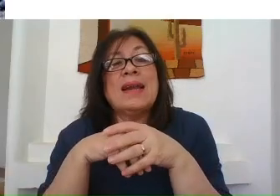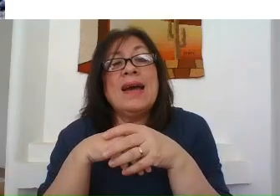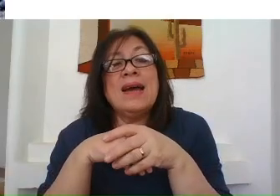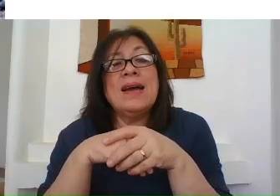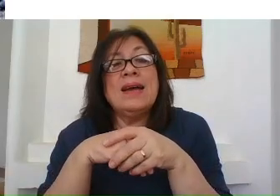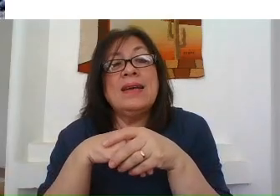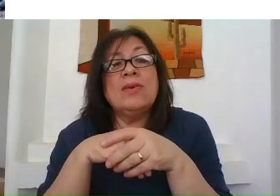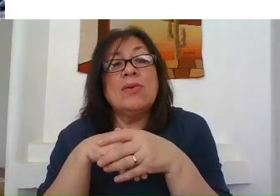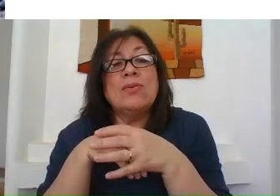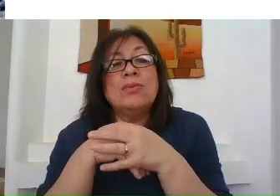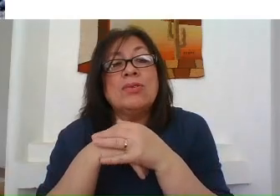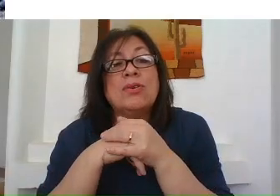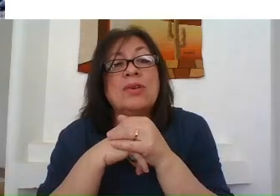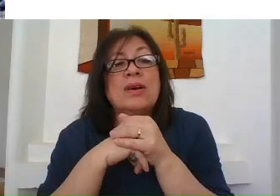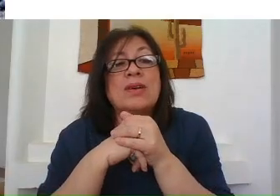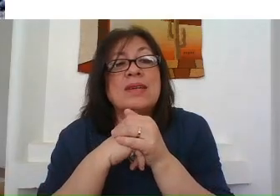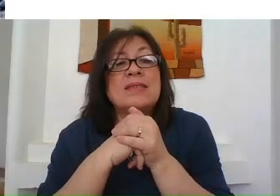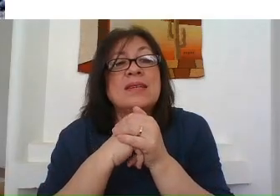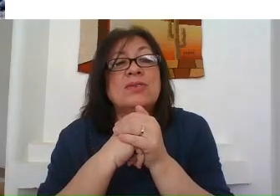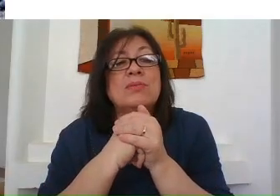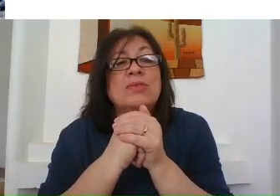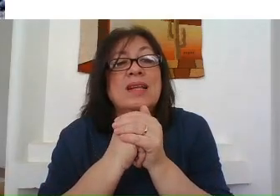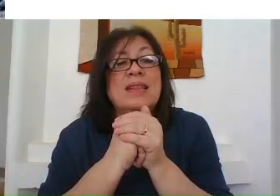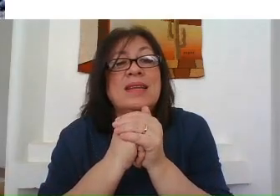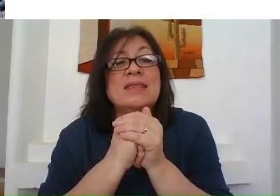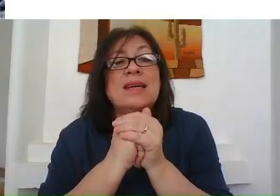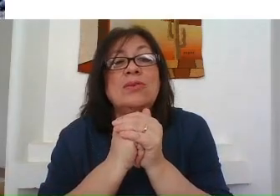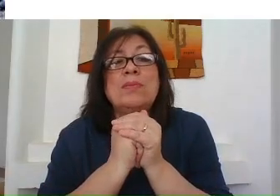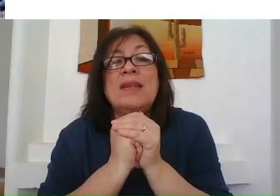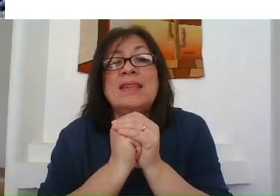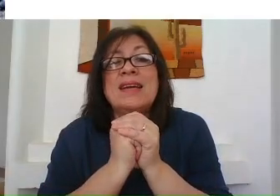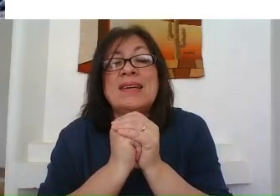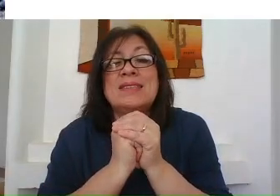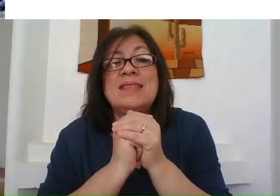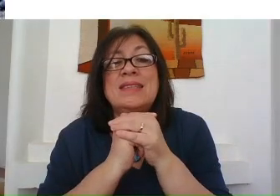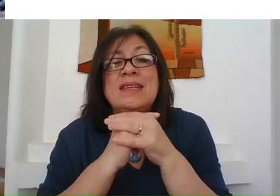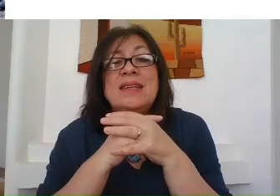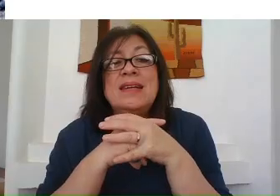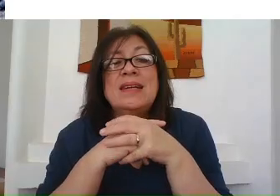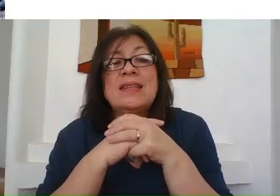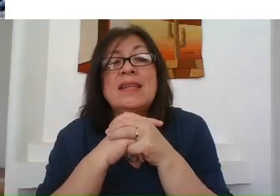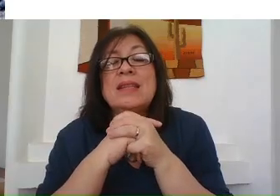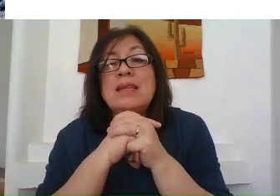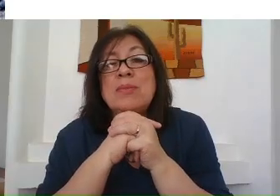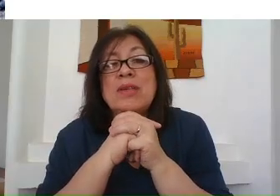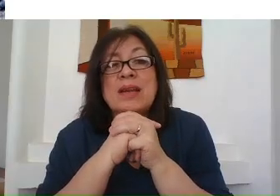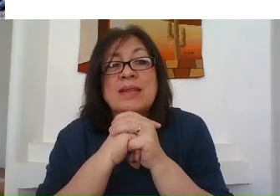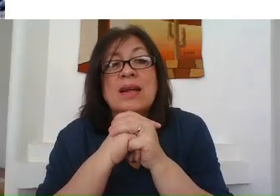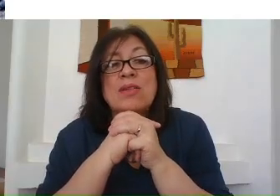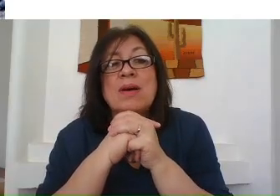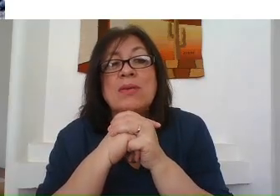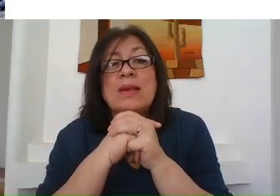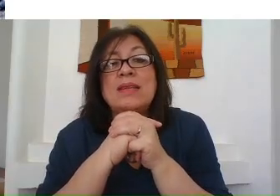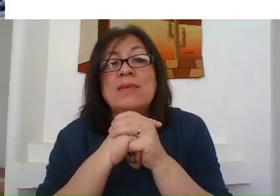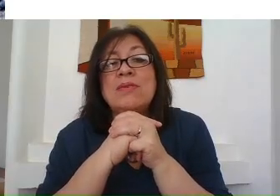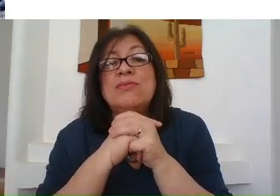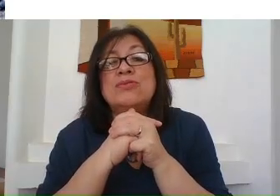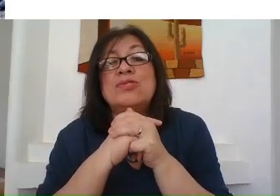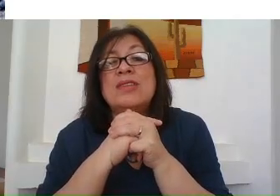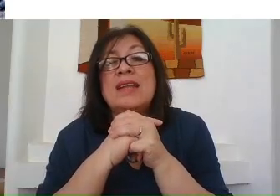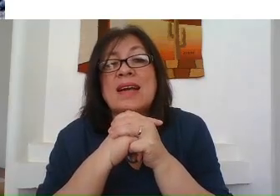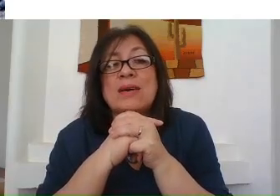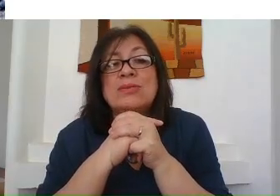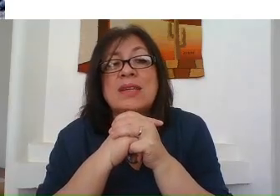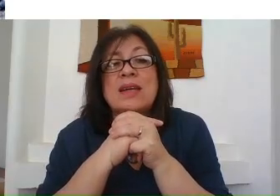Según Lejarraga, en conjunto con la Organización Mundial de la Salud, plantea que existen tres tipos de retardo madurativo